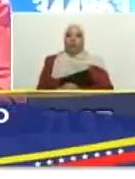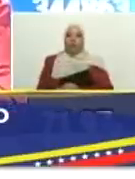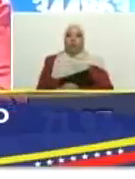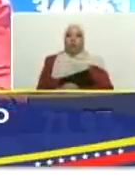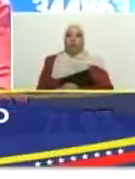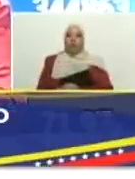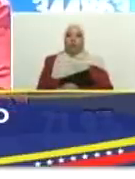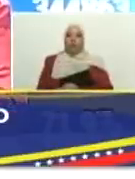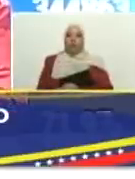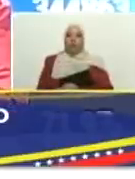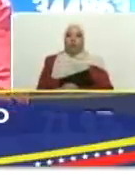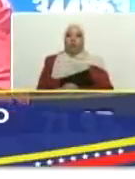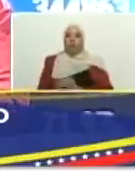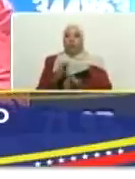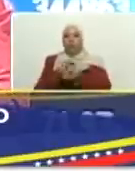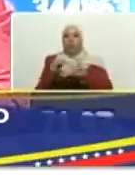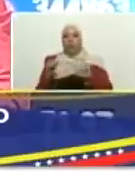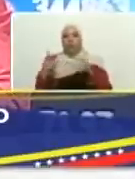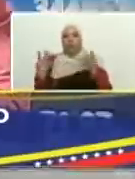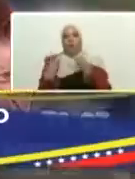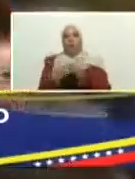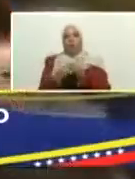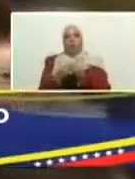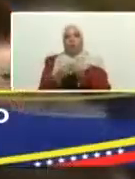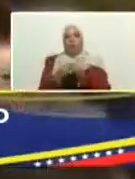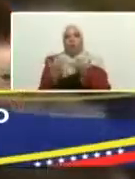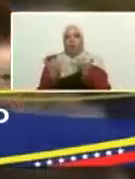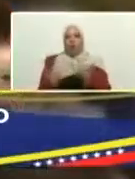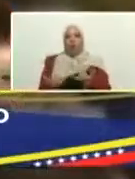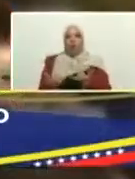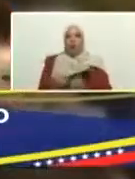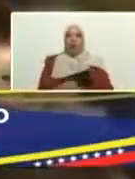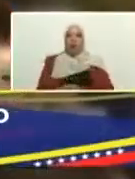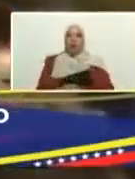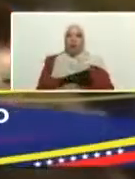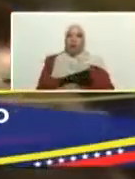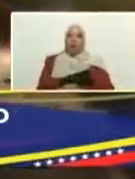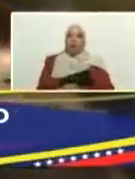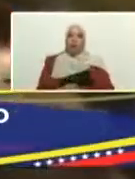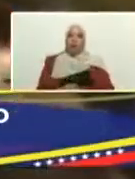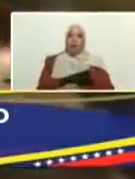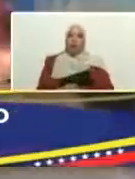para que la gente que las terminara. Ah, Hildemaro